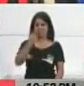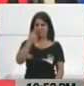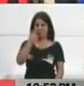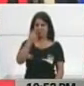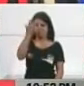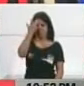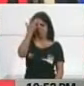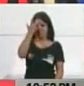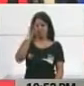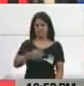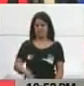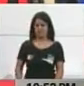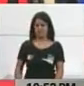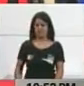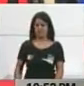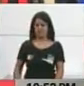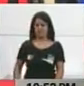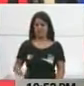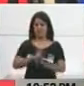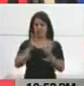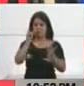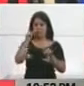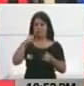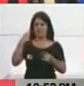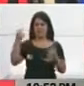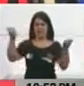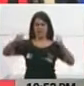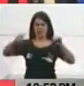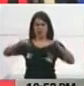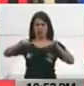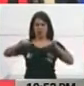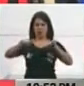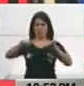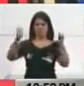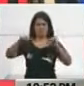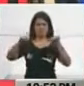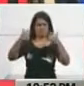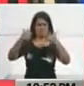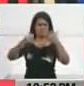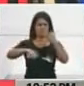creer. Con razón el tipo dice, tengo un motor aquí.